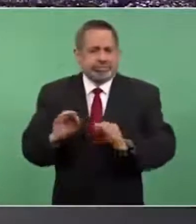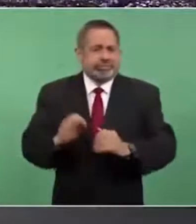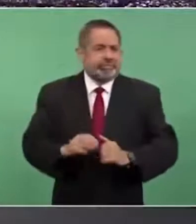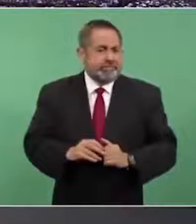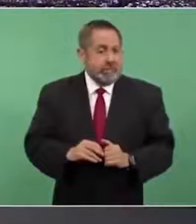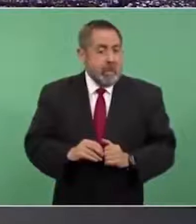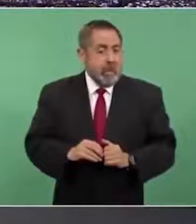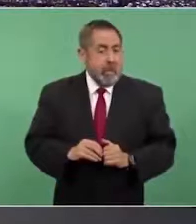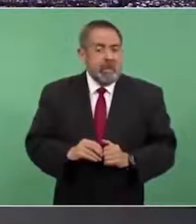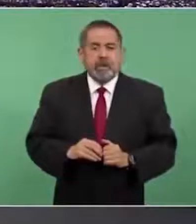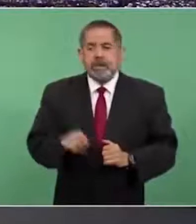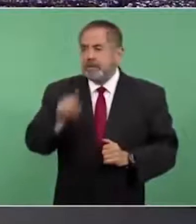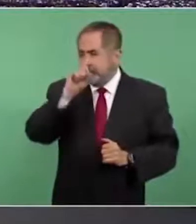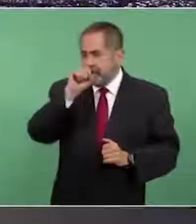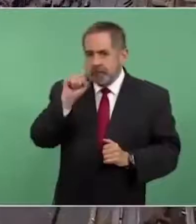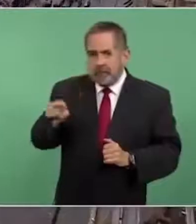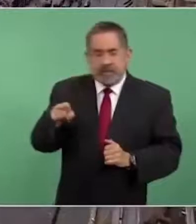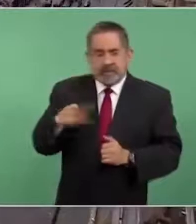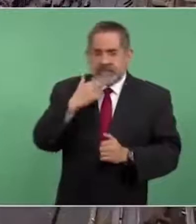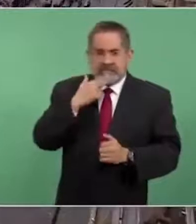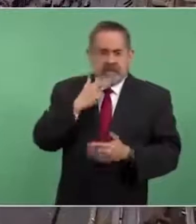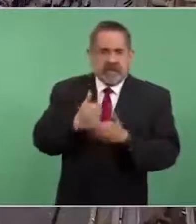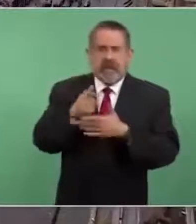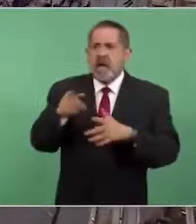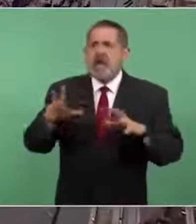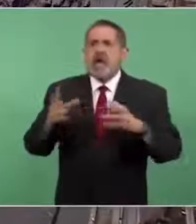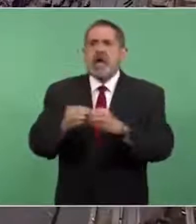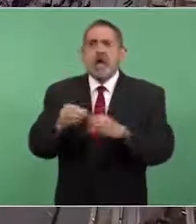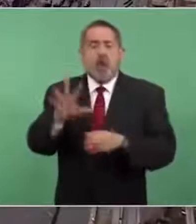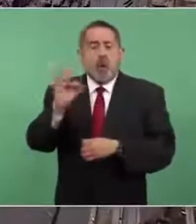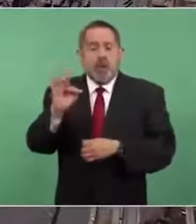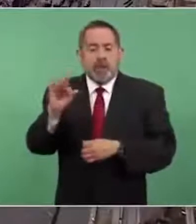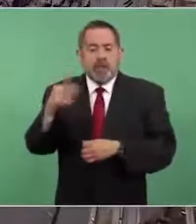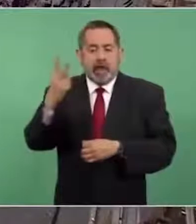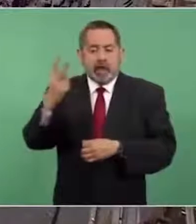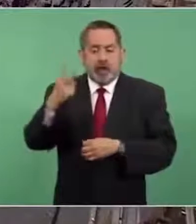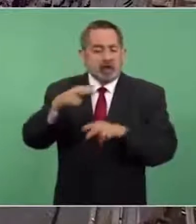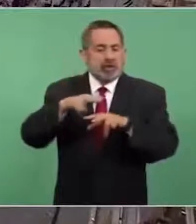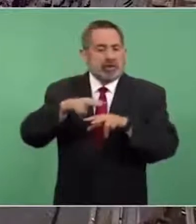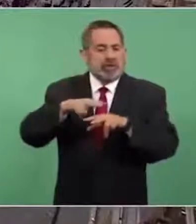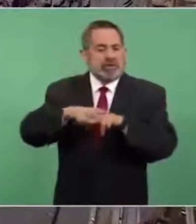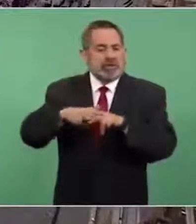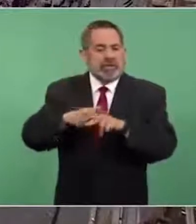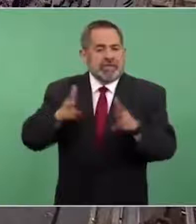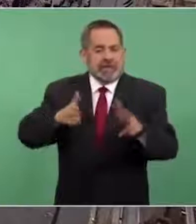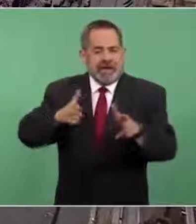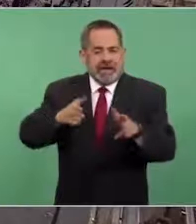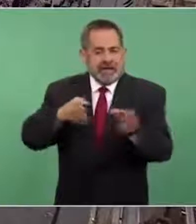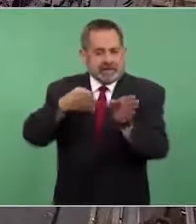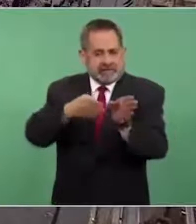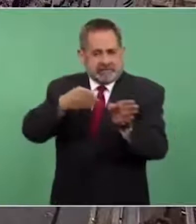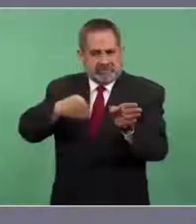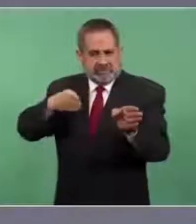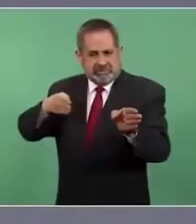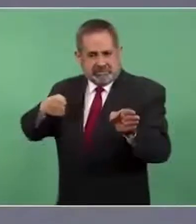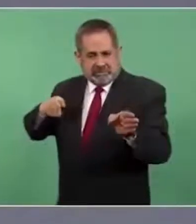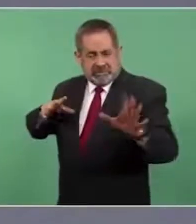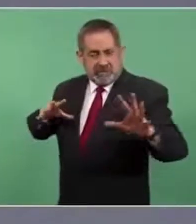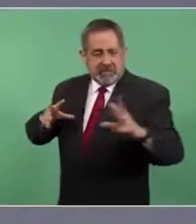Se dispondrá de 42 trenes con